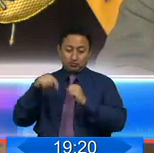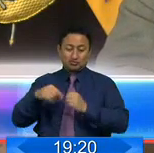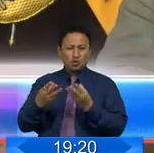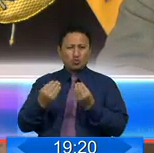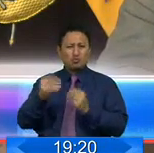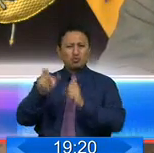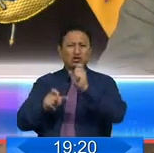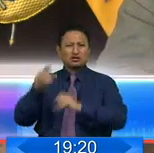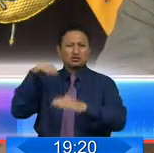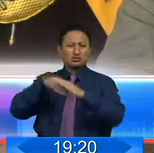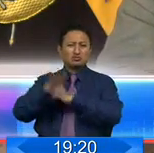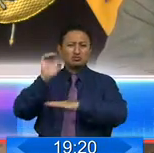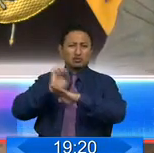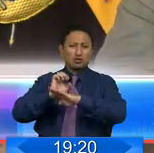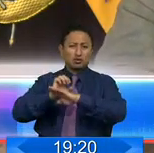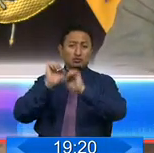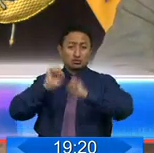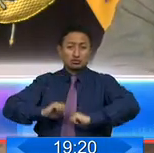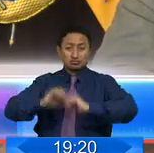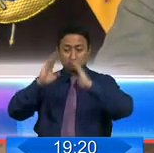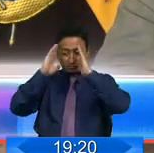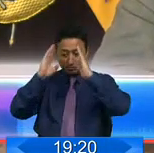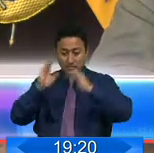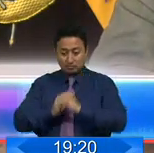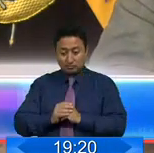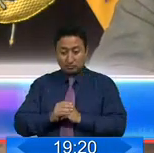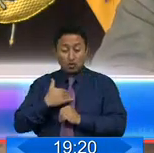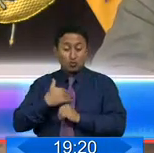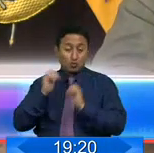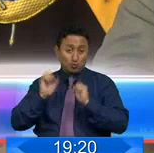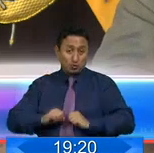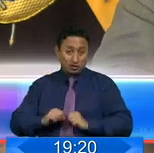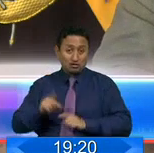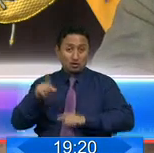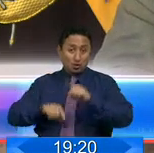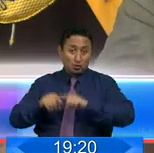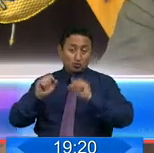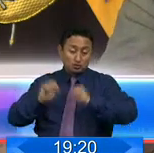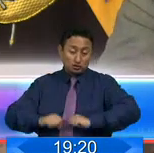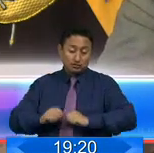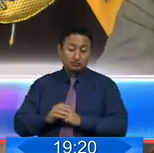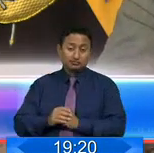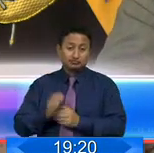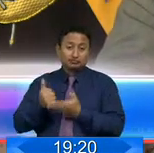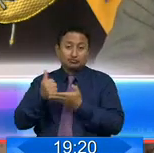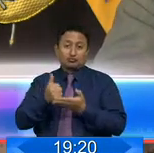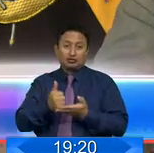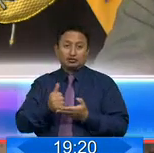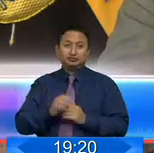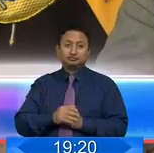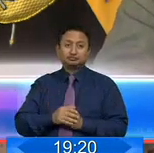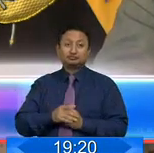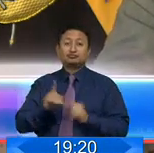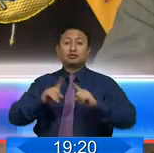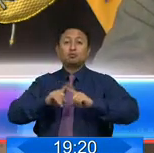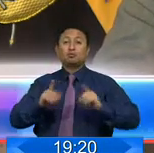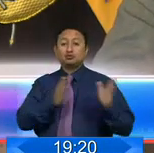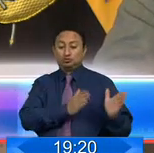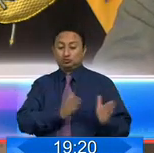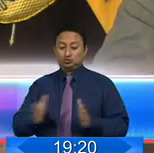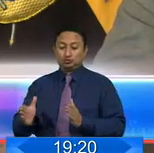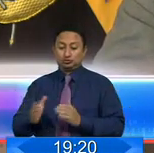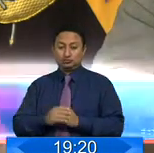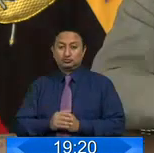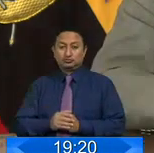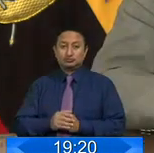nuestro país y que el Ecuador quiere atender en la medida de sus posibilidades y de acuerdo a sus recursos de una manera organizada, propiciando esa migración ordenada y